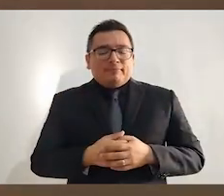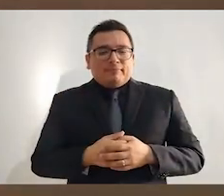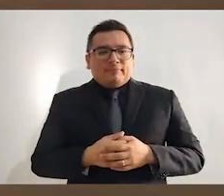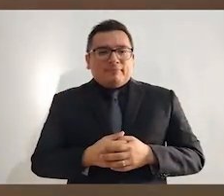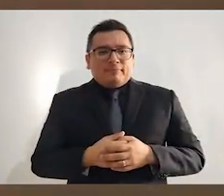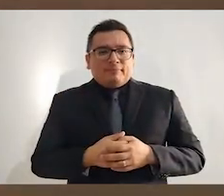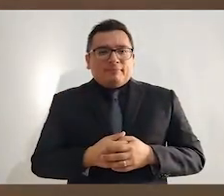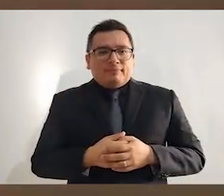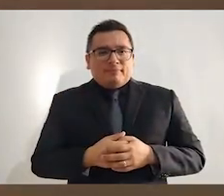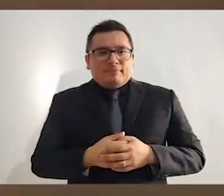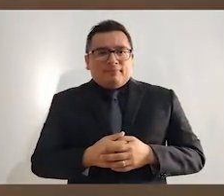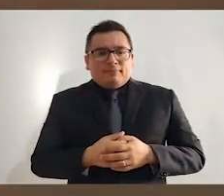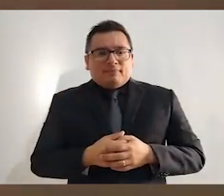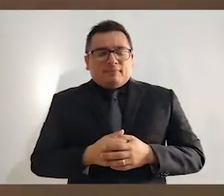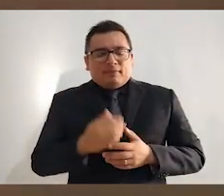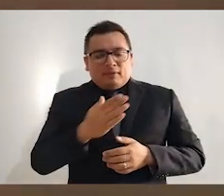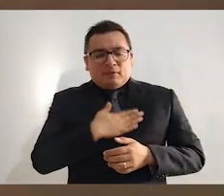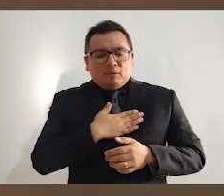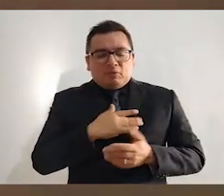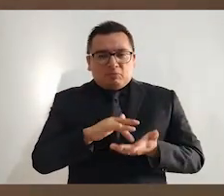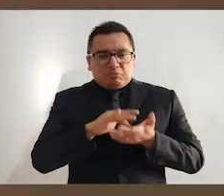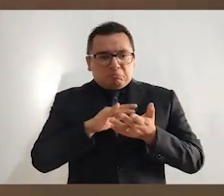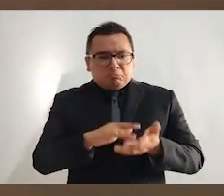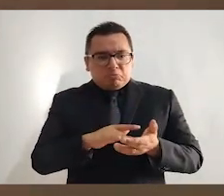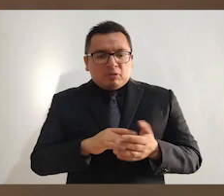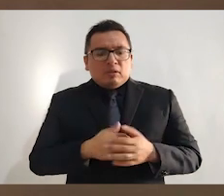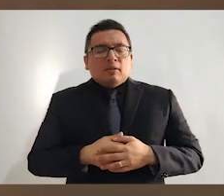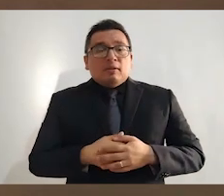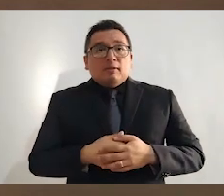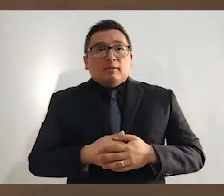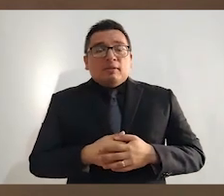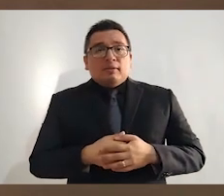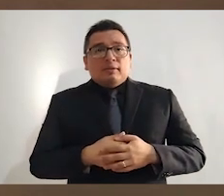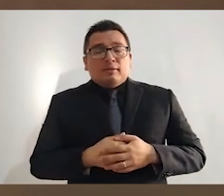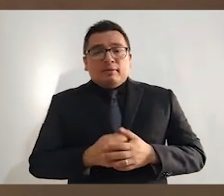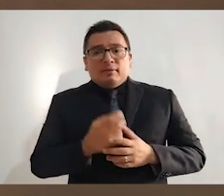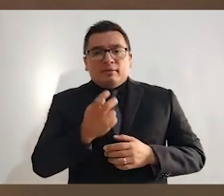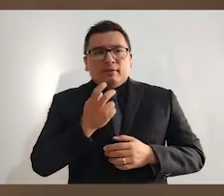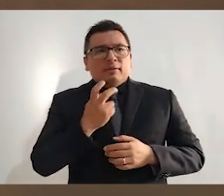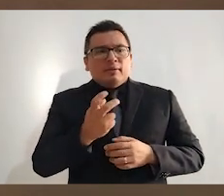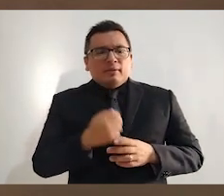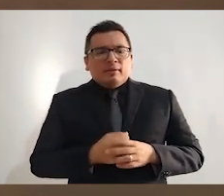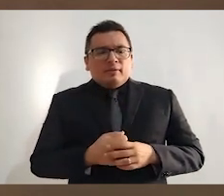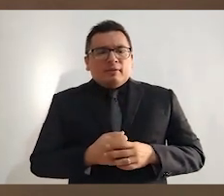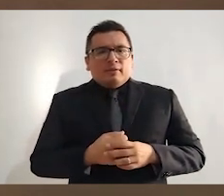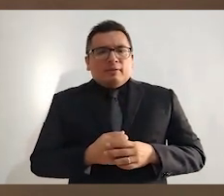electoral. Pude participar, pude colaborar, pude